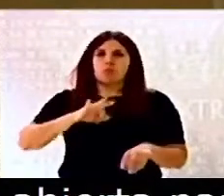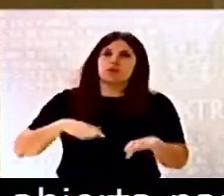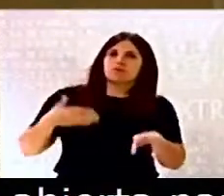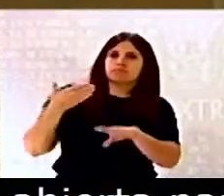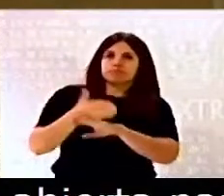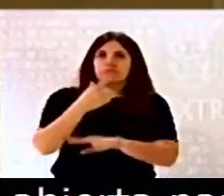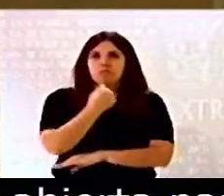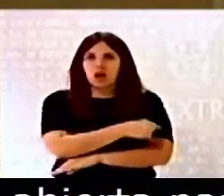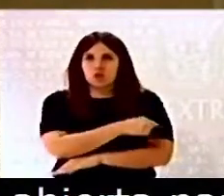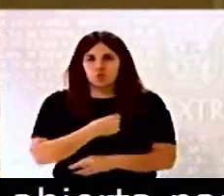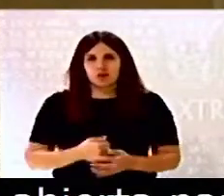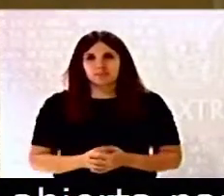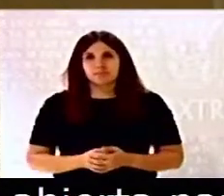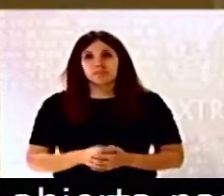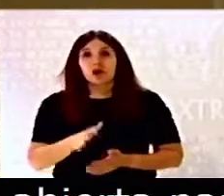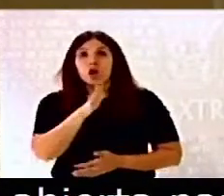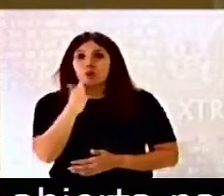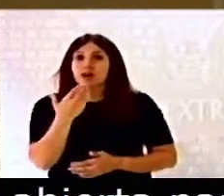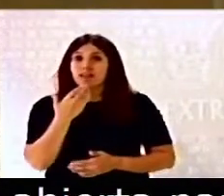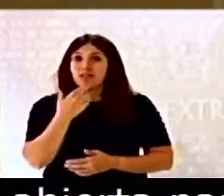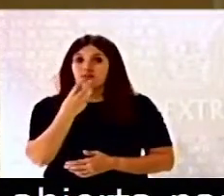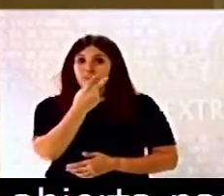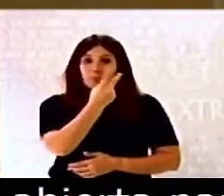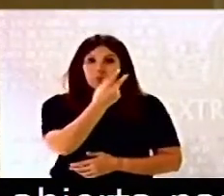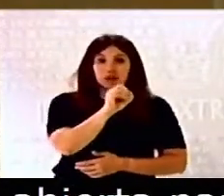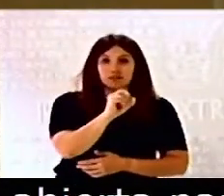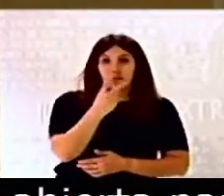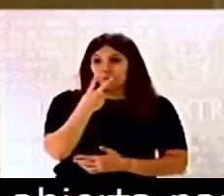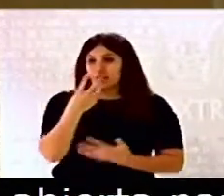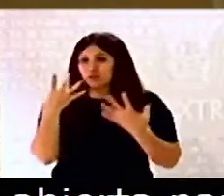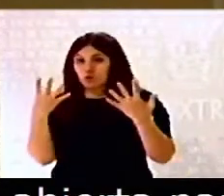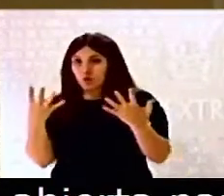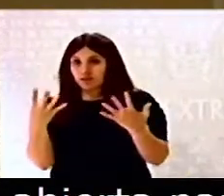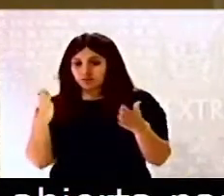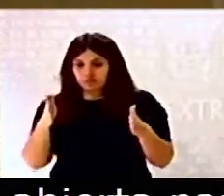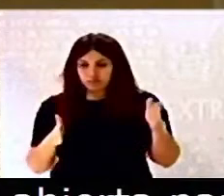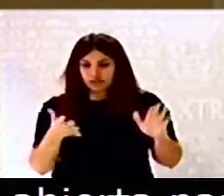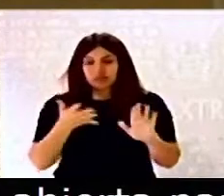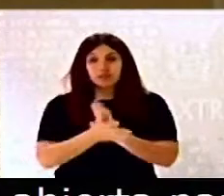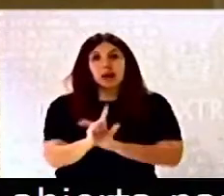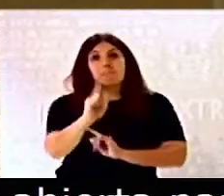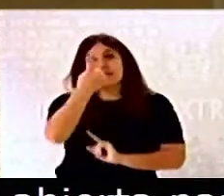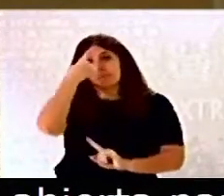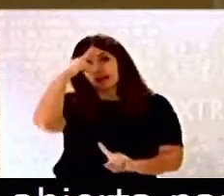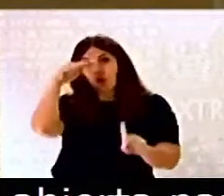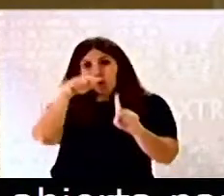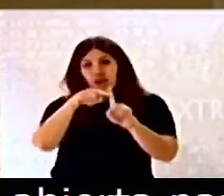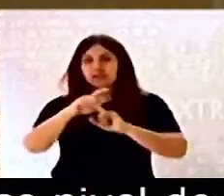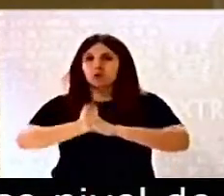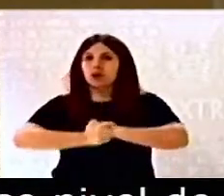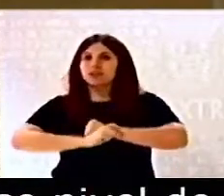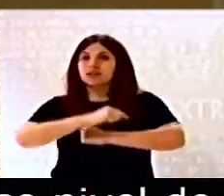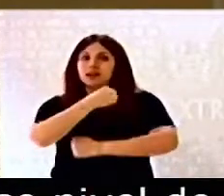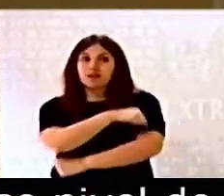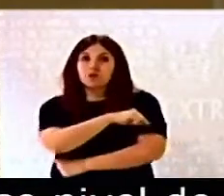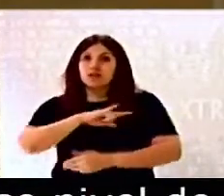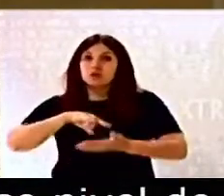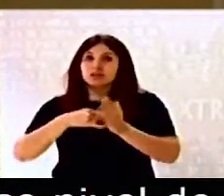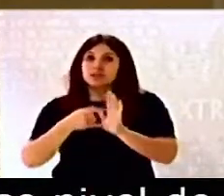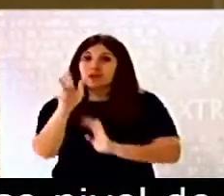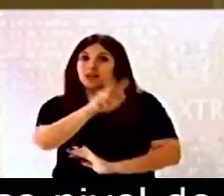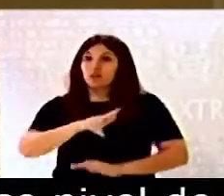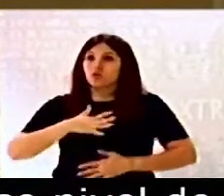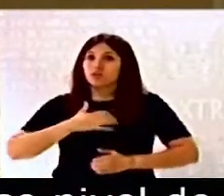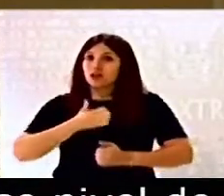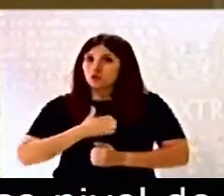habrá finalizado el primero de los objetivos de la estrategia de vacunación del Sistema Nacional de Salud, que era